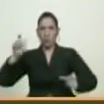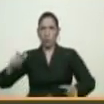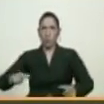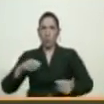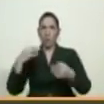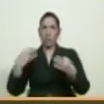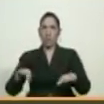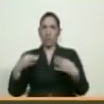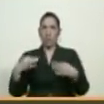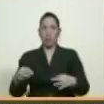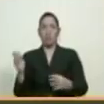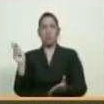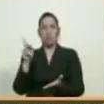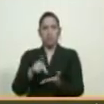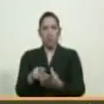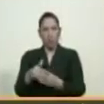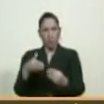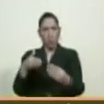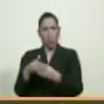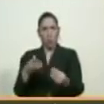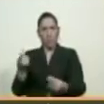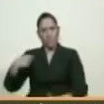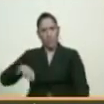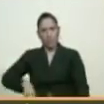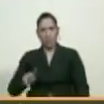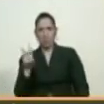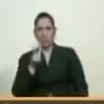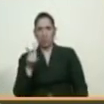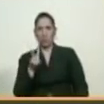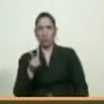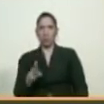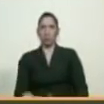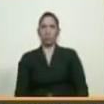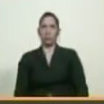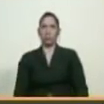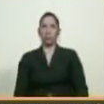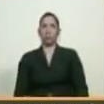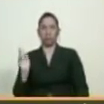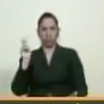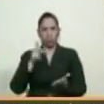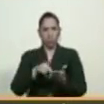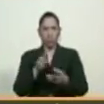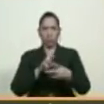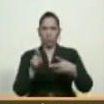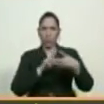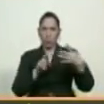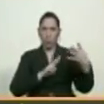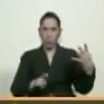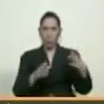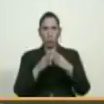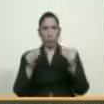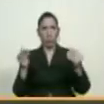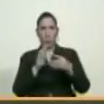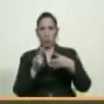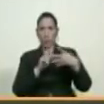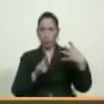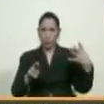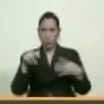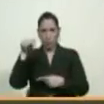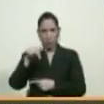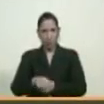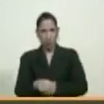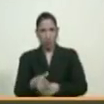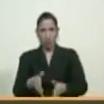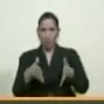vengan con sus divisas a invertir en Venezuela, a que traigan sus recursos, a que los recursos que son generados acá puedan